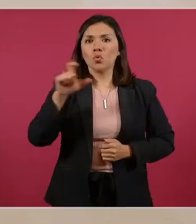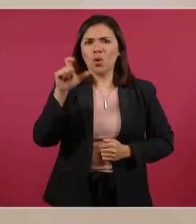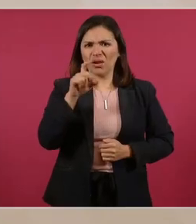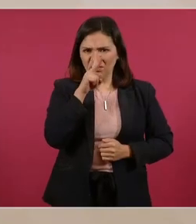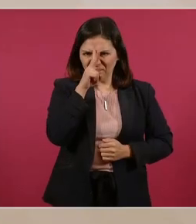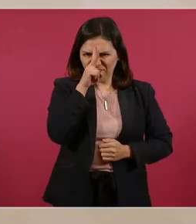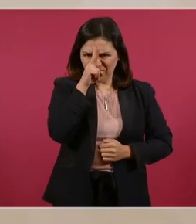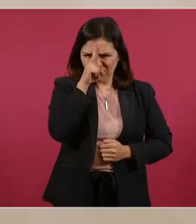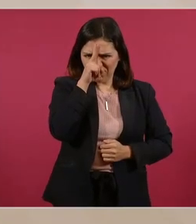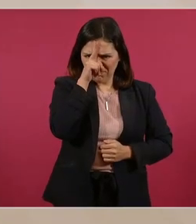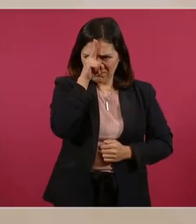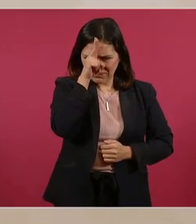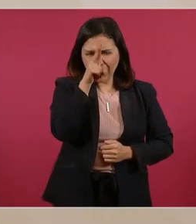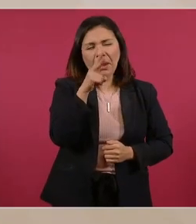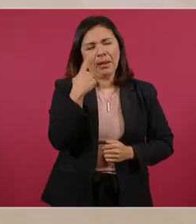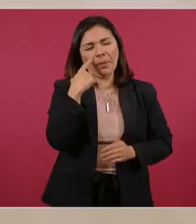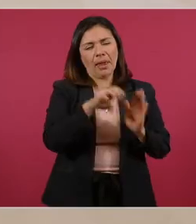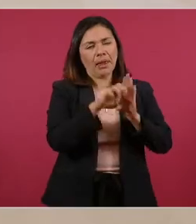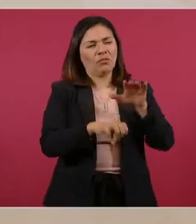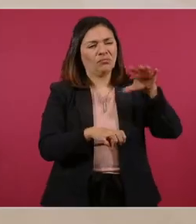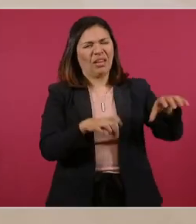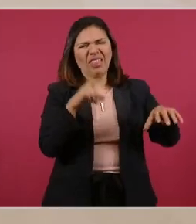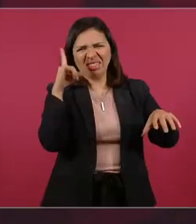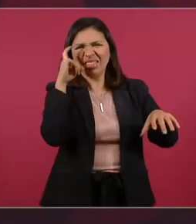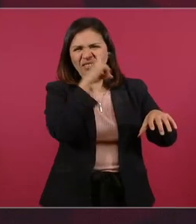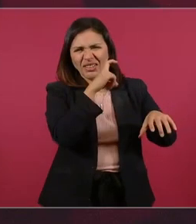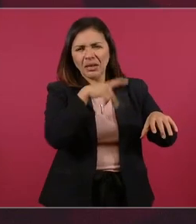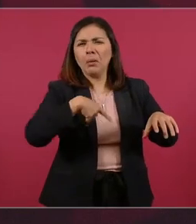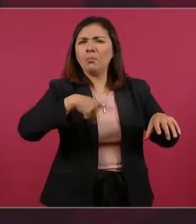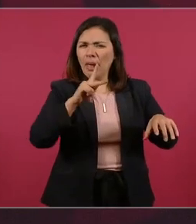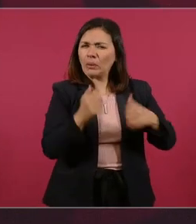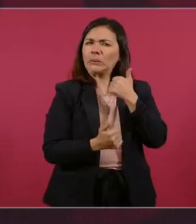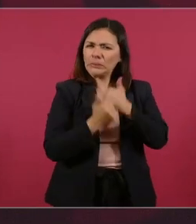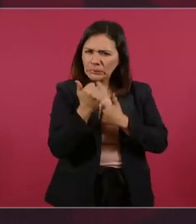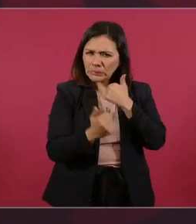perseverancia y convicciones,